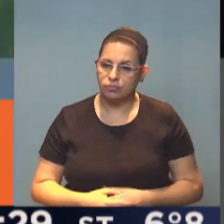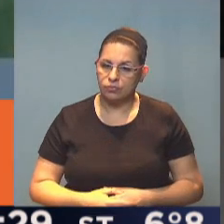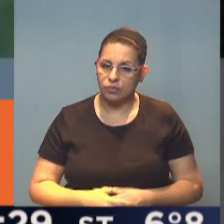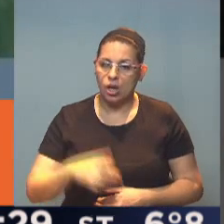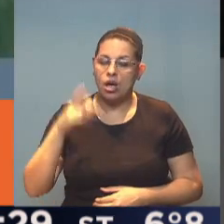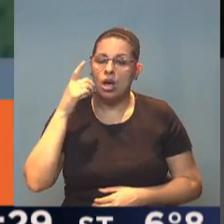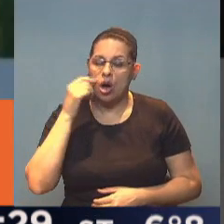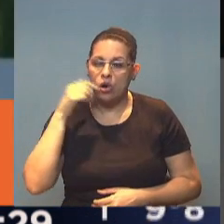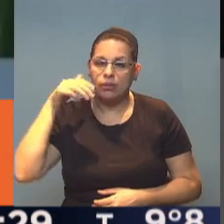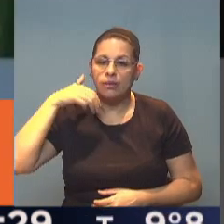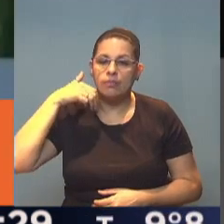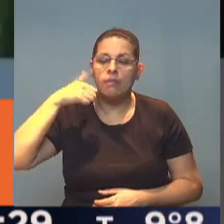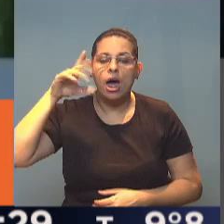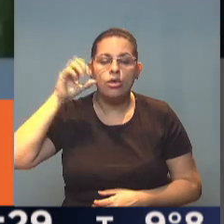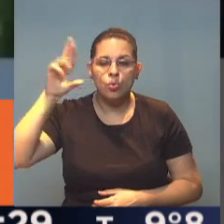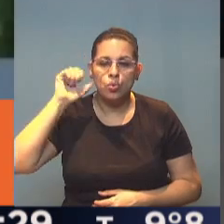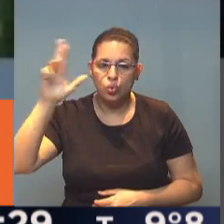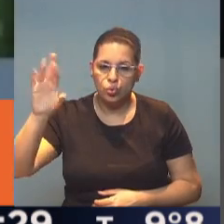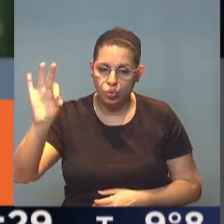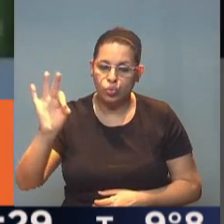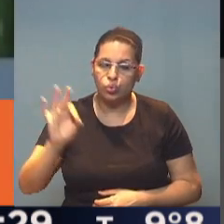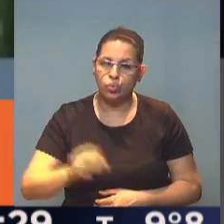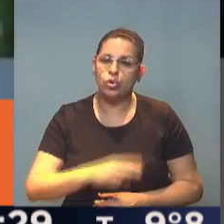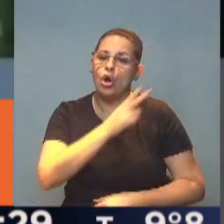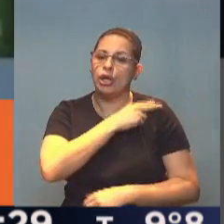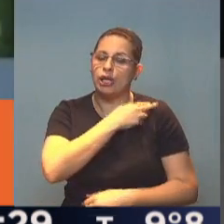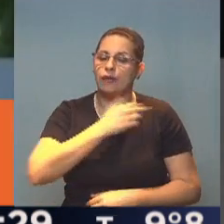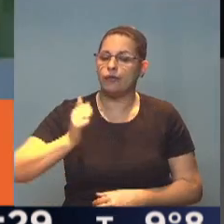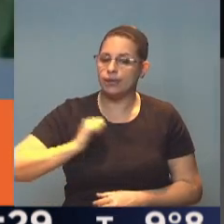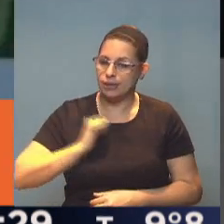señor Nicolás Maduro Moros, comandante en jefe de la Fuerza Armada Nacional Bolivariana,